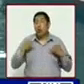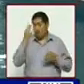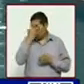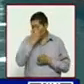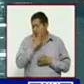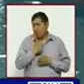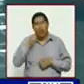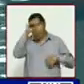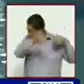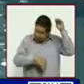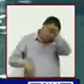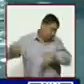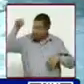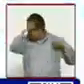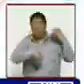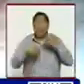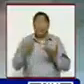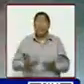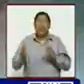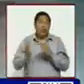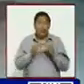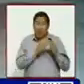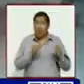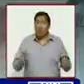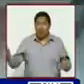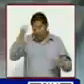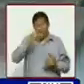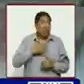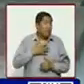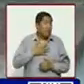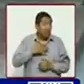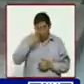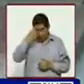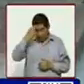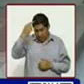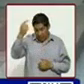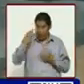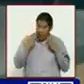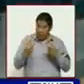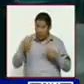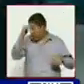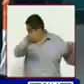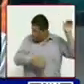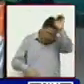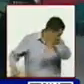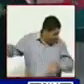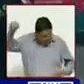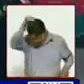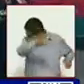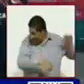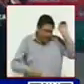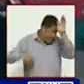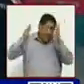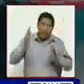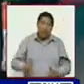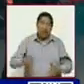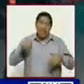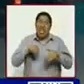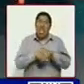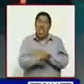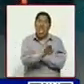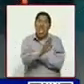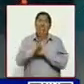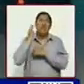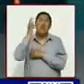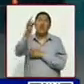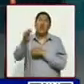disciplina que es la natación y aquí en la ciudad del Alto. Nuestro sueño, mi sueño mío es ver a mis nadadores, ¿no? Que entren en una